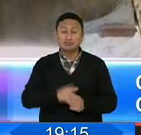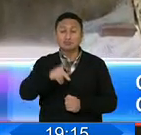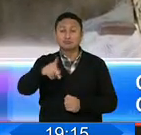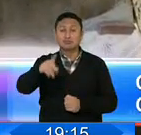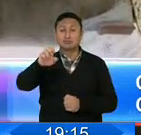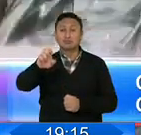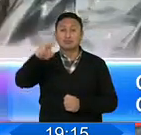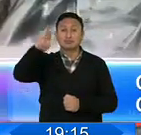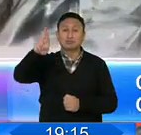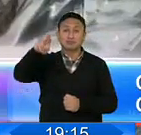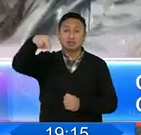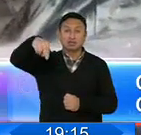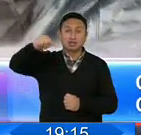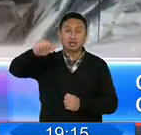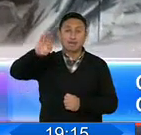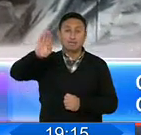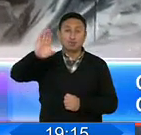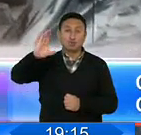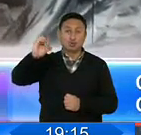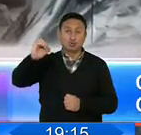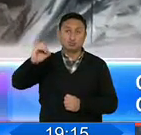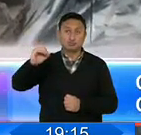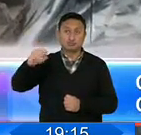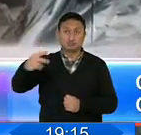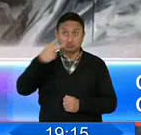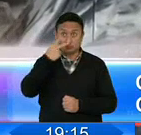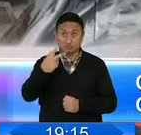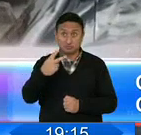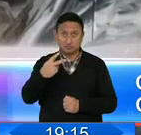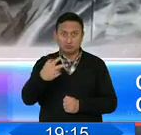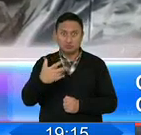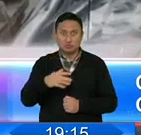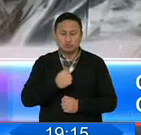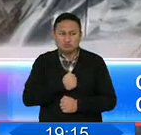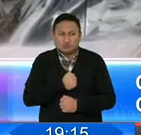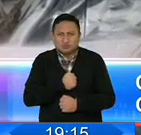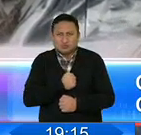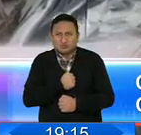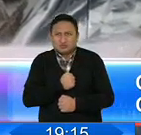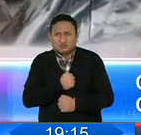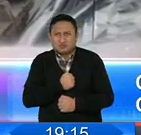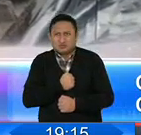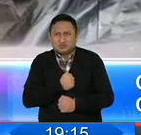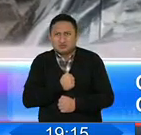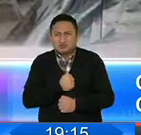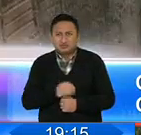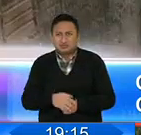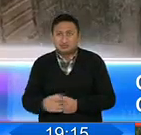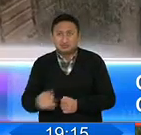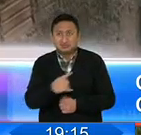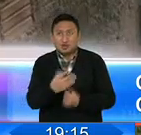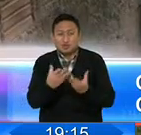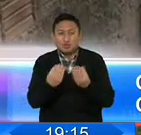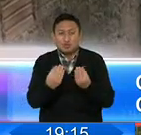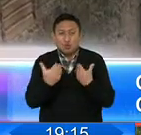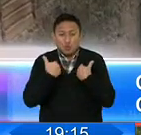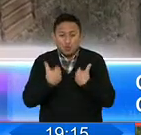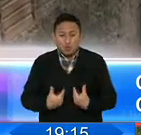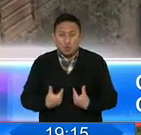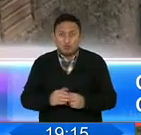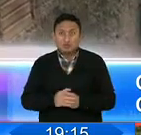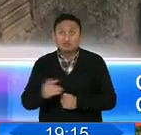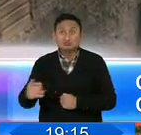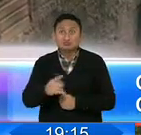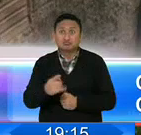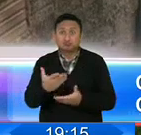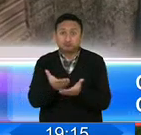Pernambuco. La imagen que deja este lugar es escalofriante, incluso macabra. Y es que decenas de cadáveres están puestos dentro de